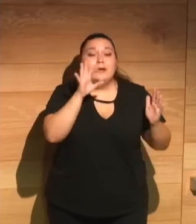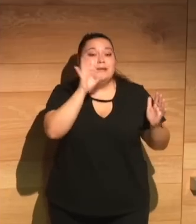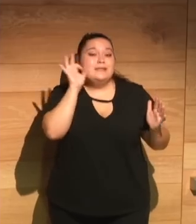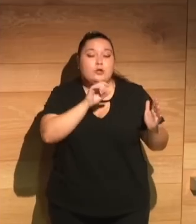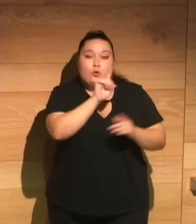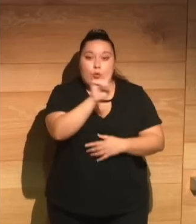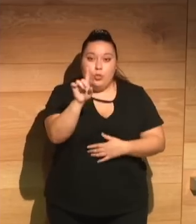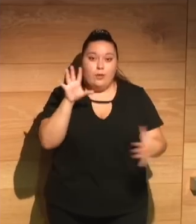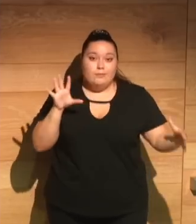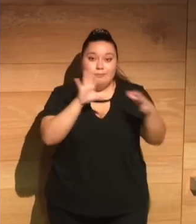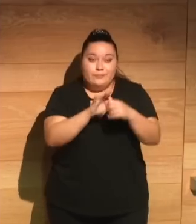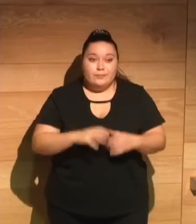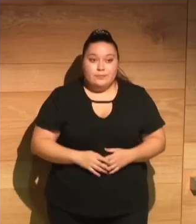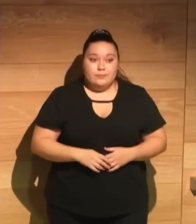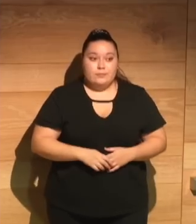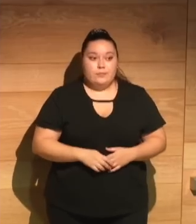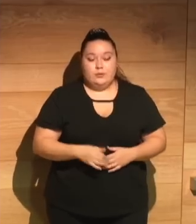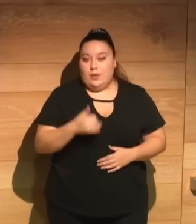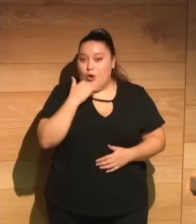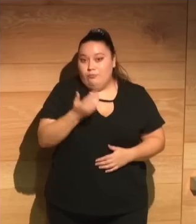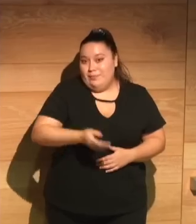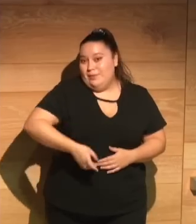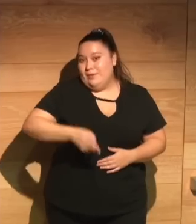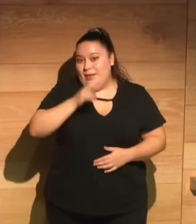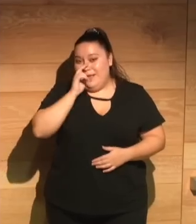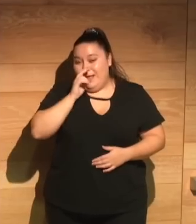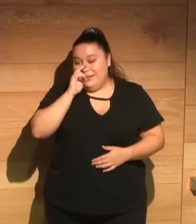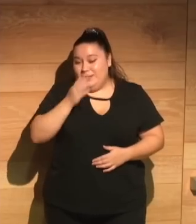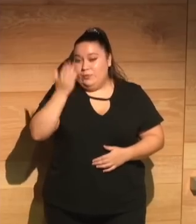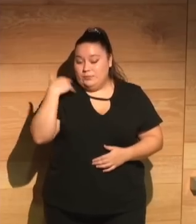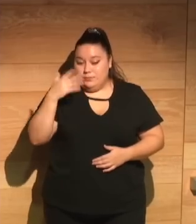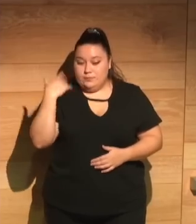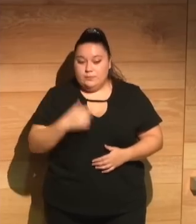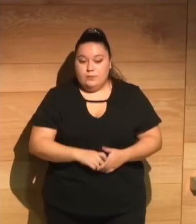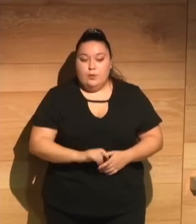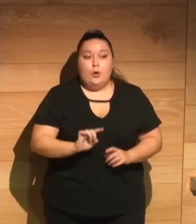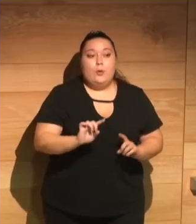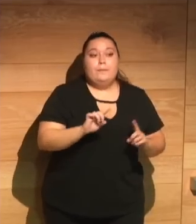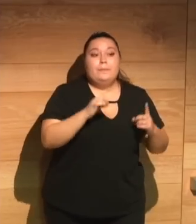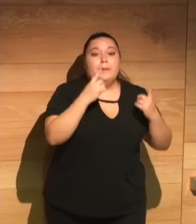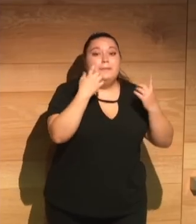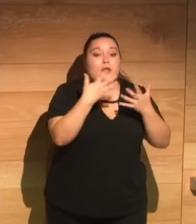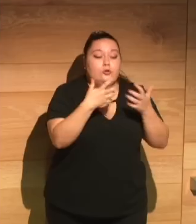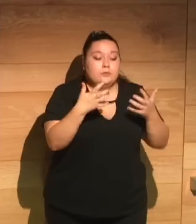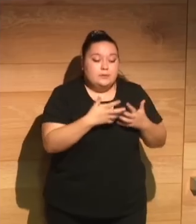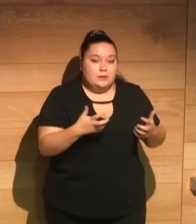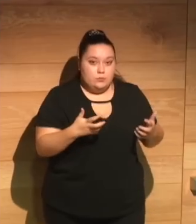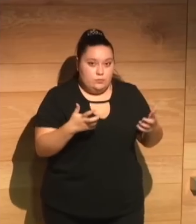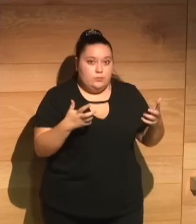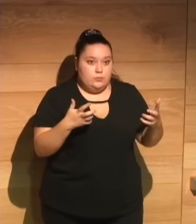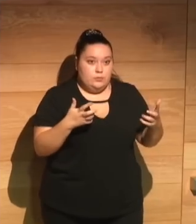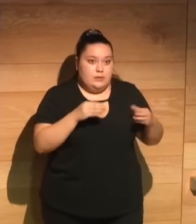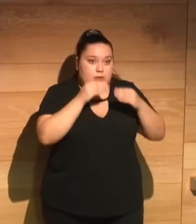es de esperar que serán muy anteriores. Claro. Muy anteriores. Una cosa es los primeros textos, las primeras